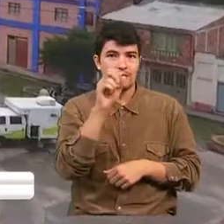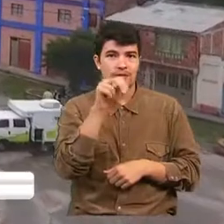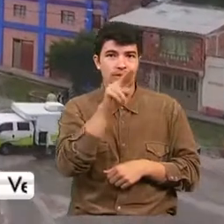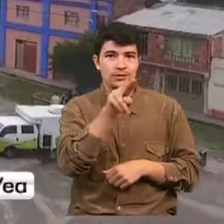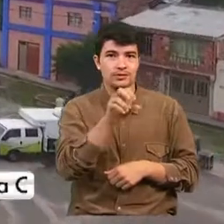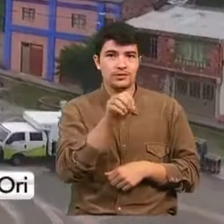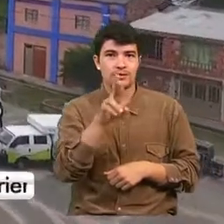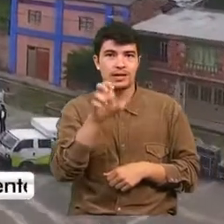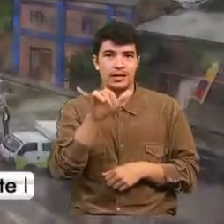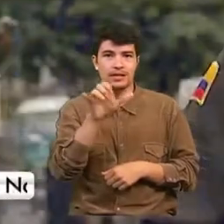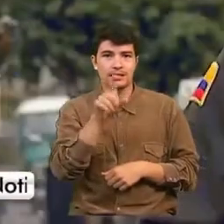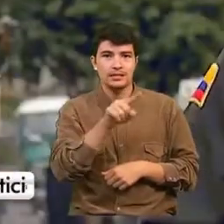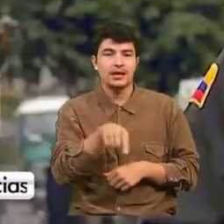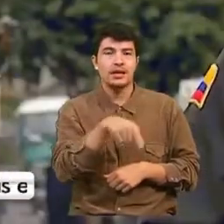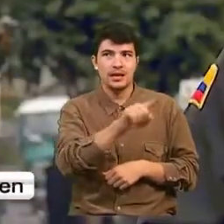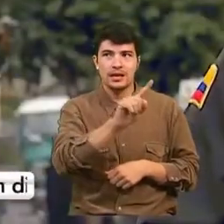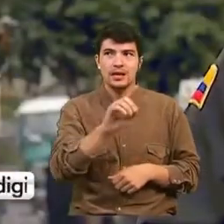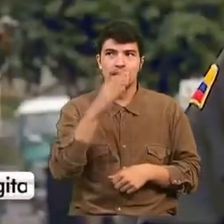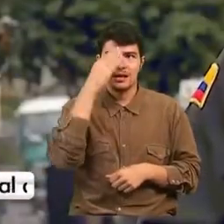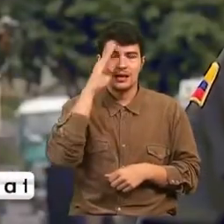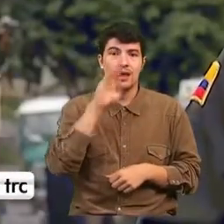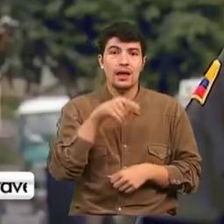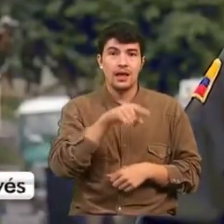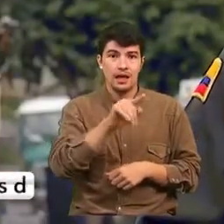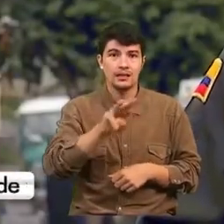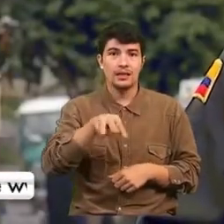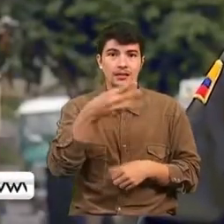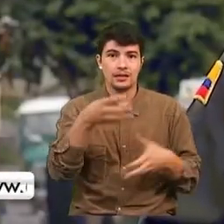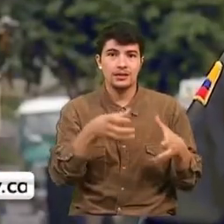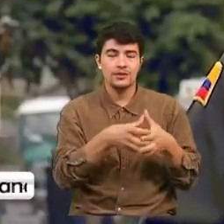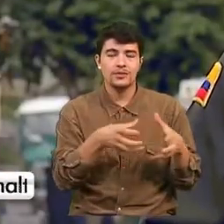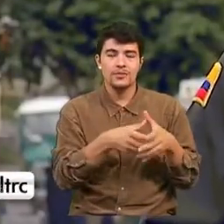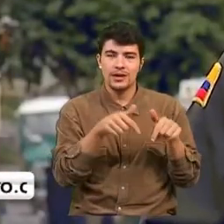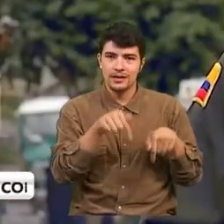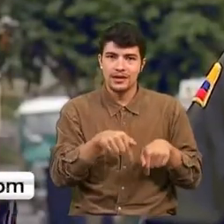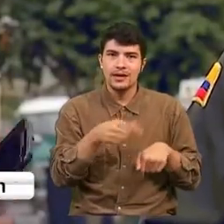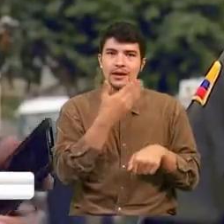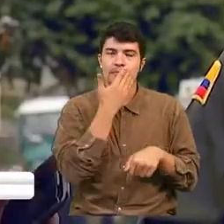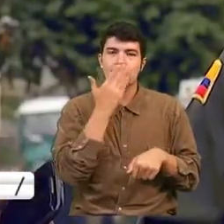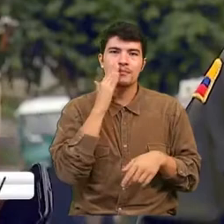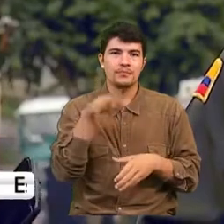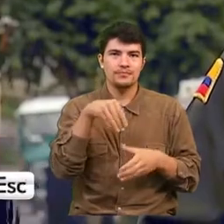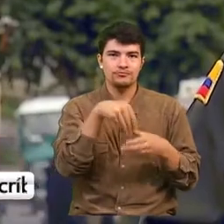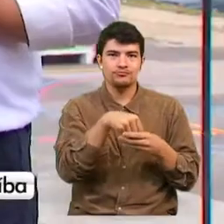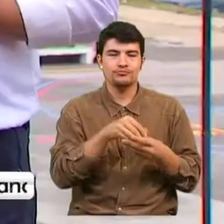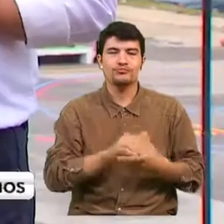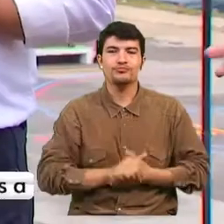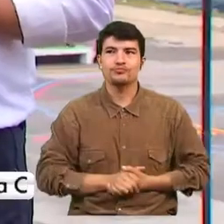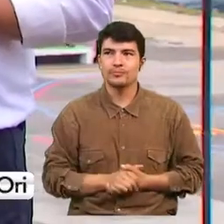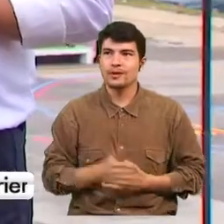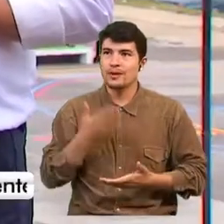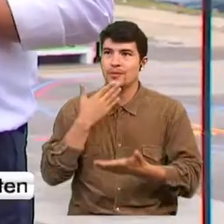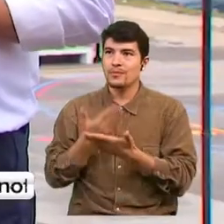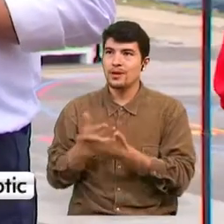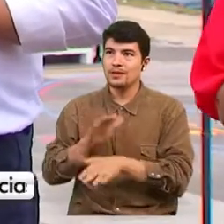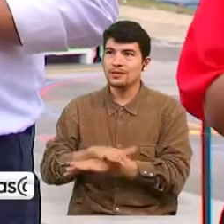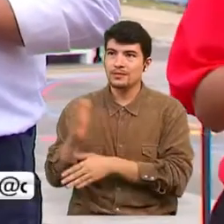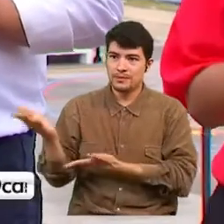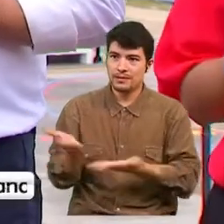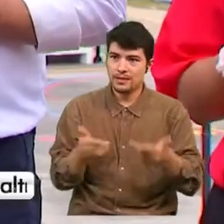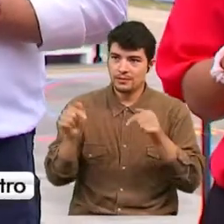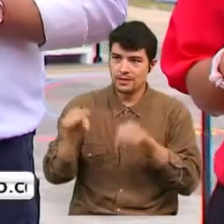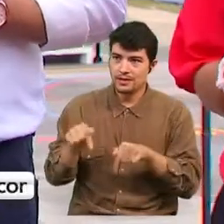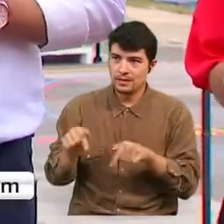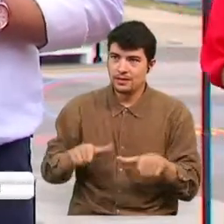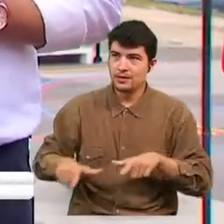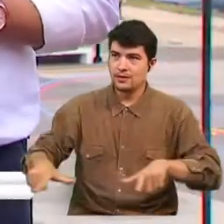el comandante del tercer distrito de policía con base en el municipio de Barbosa. Teniente Coronel, muy buenas tardes, bienvenido a esta emisión de Oriente